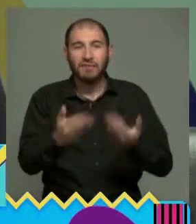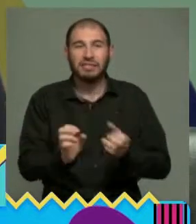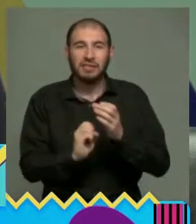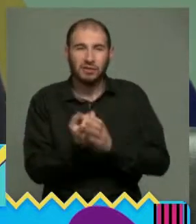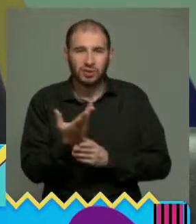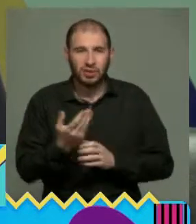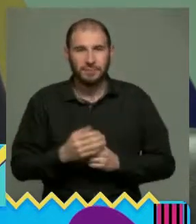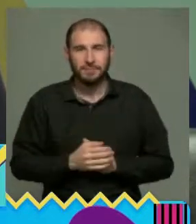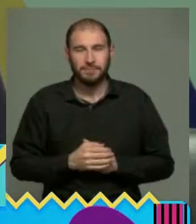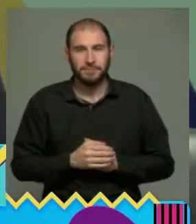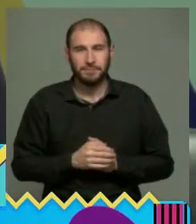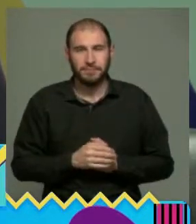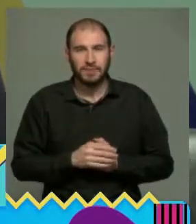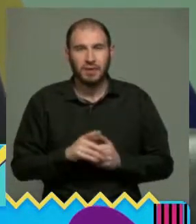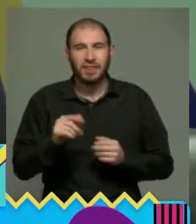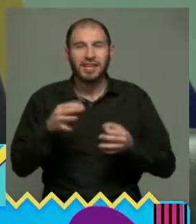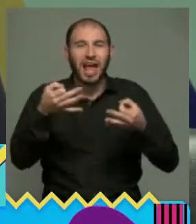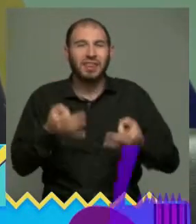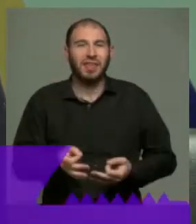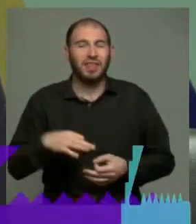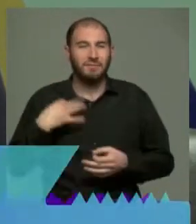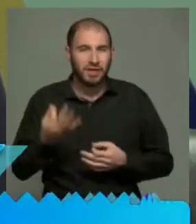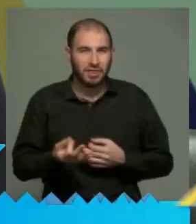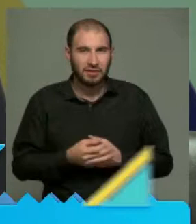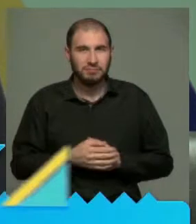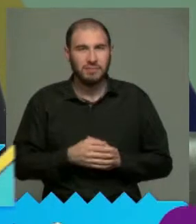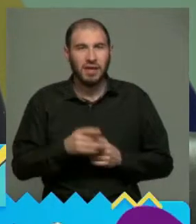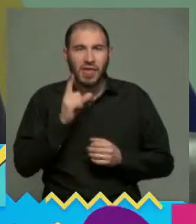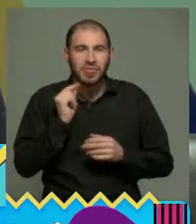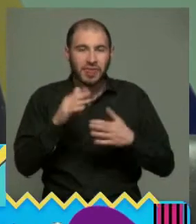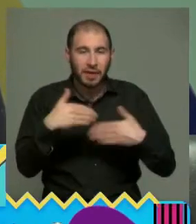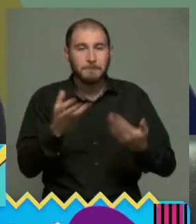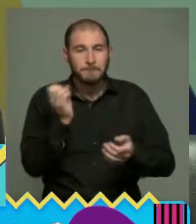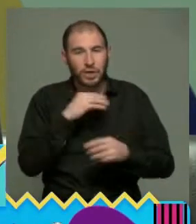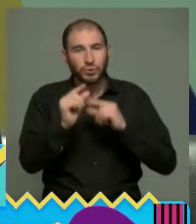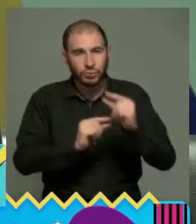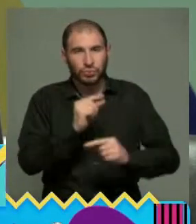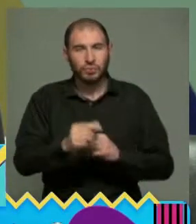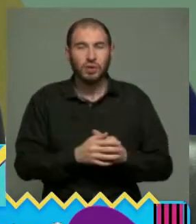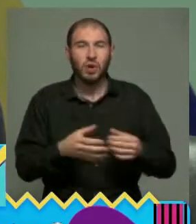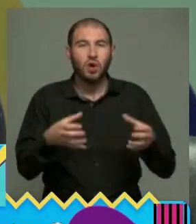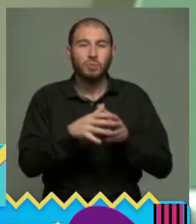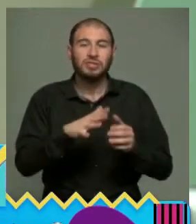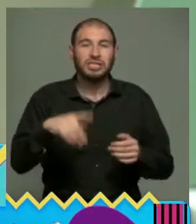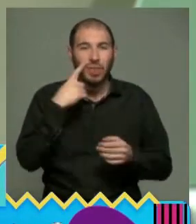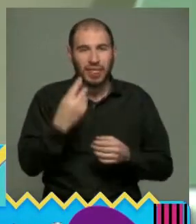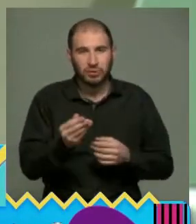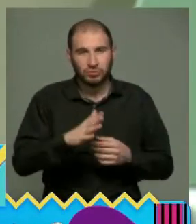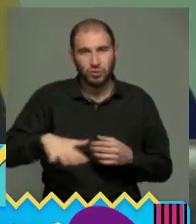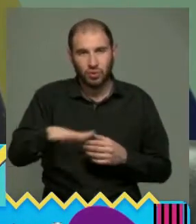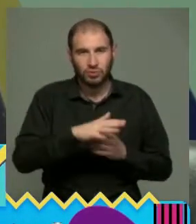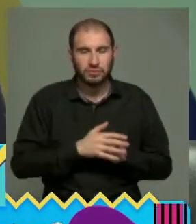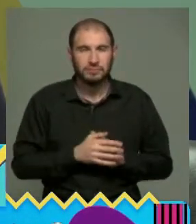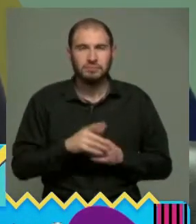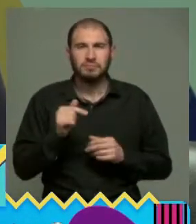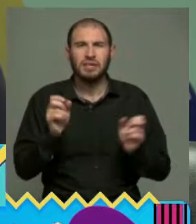tecnología, en esta calidad de vida que por suerte cada día es un poquito mejor para el conjunto de los ciudadanos, tiene